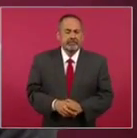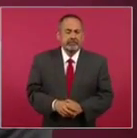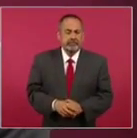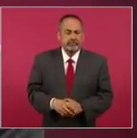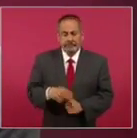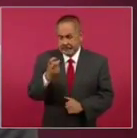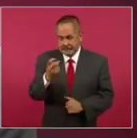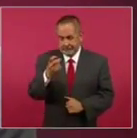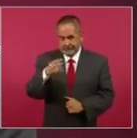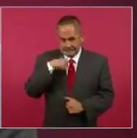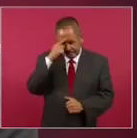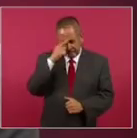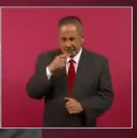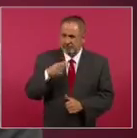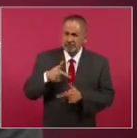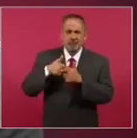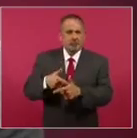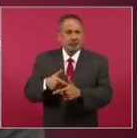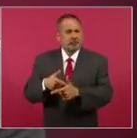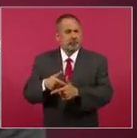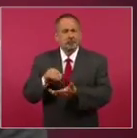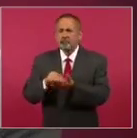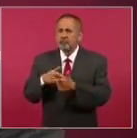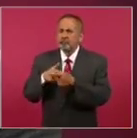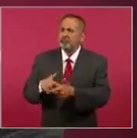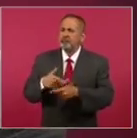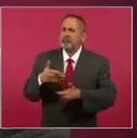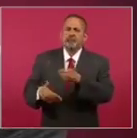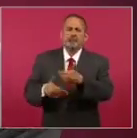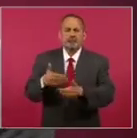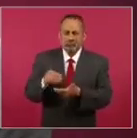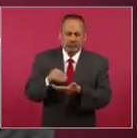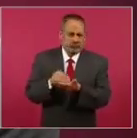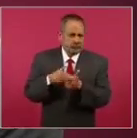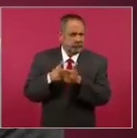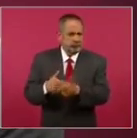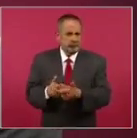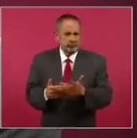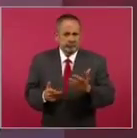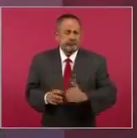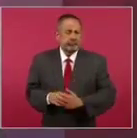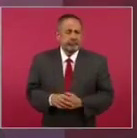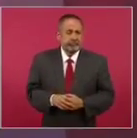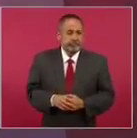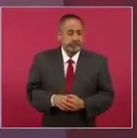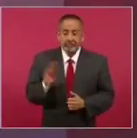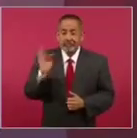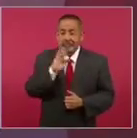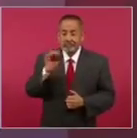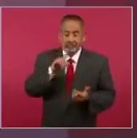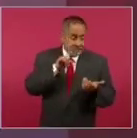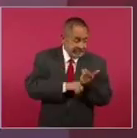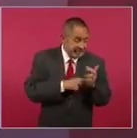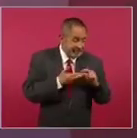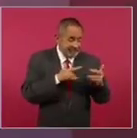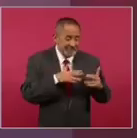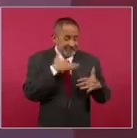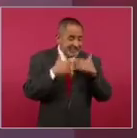Por eso resisto. Si no, ya me hubiesen destruido.